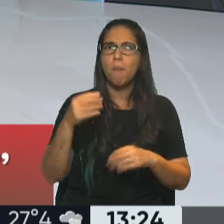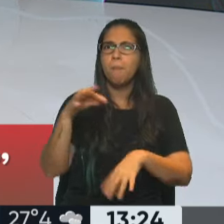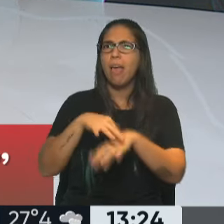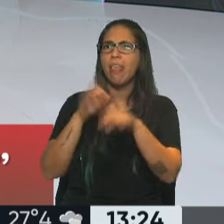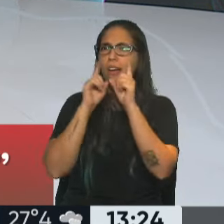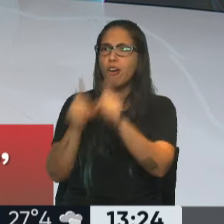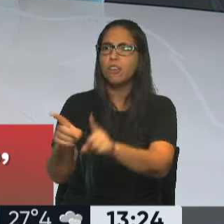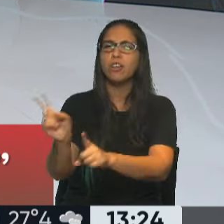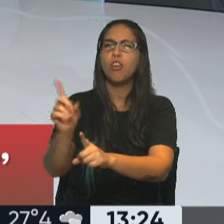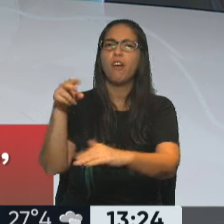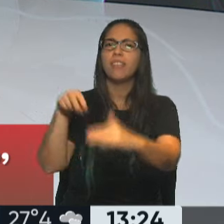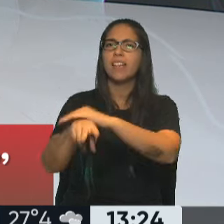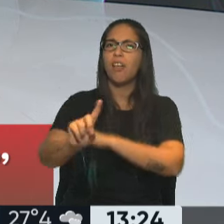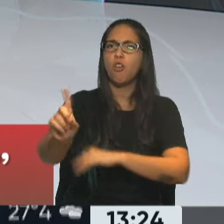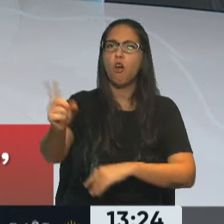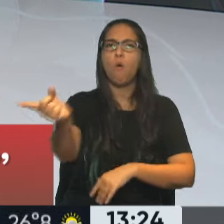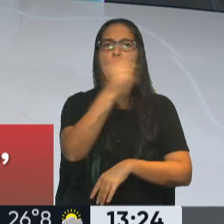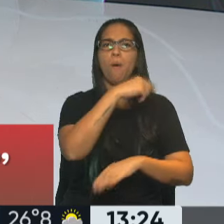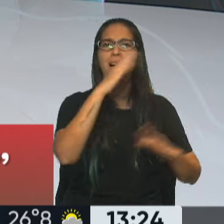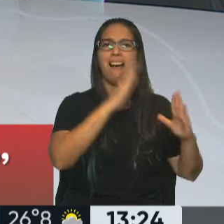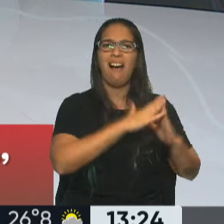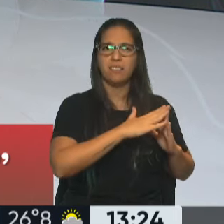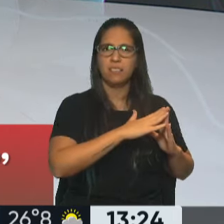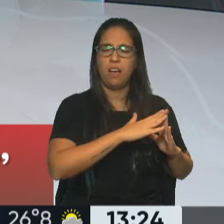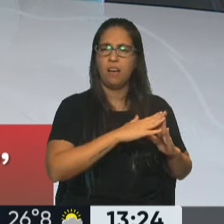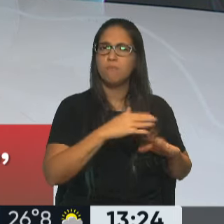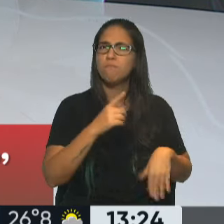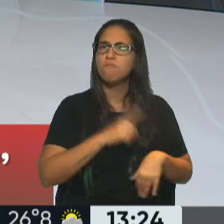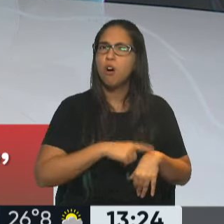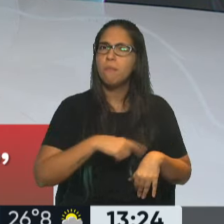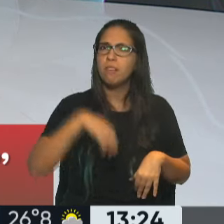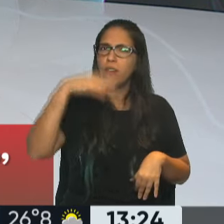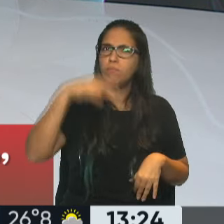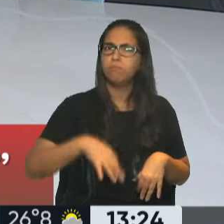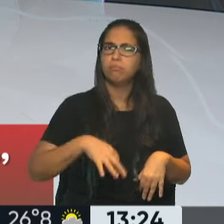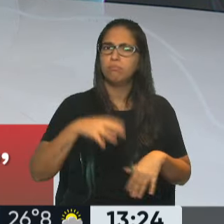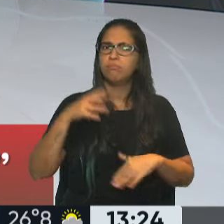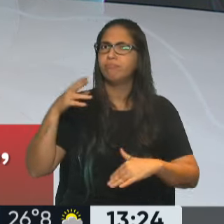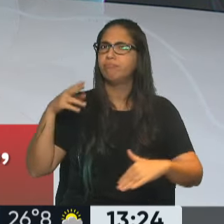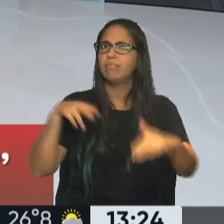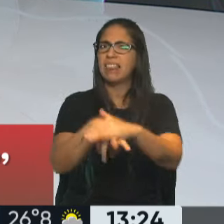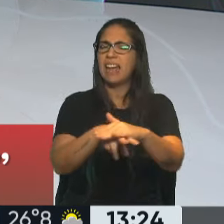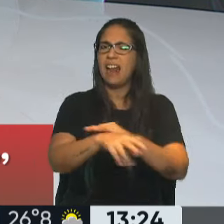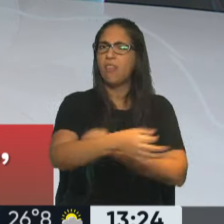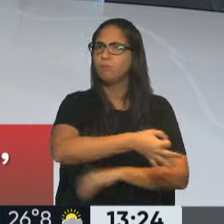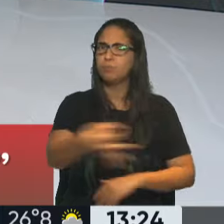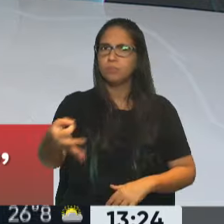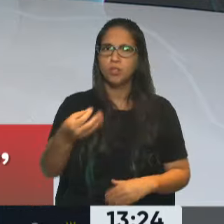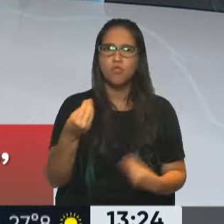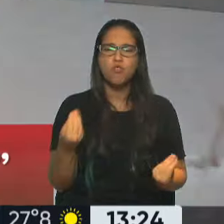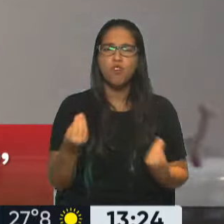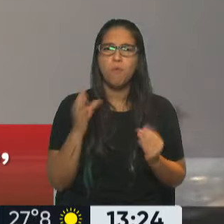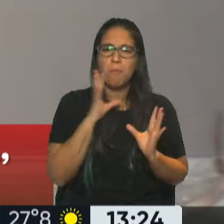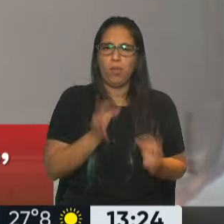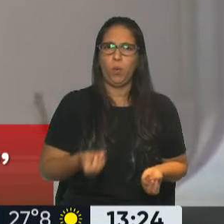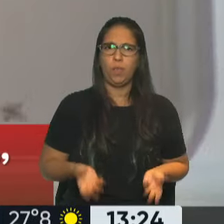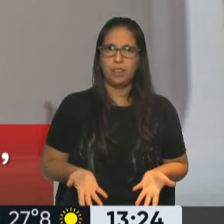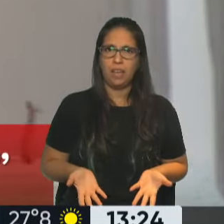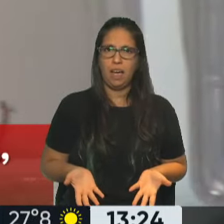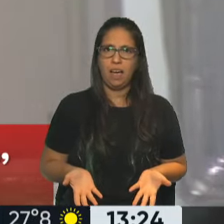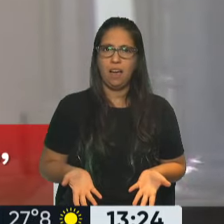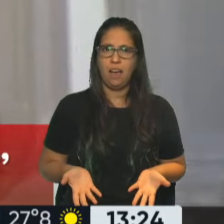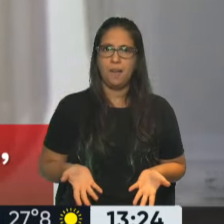no va a quedar internado, vuelve a su casa. ¿En qué casos debe ser un paciente contagiado de dengue internado? Uno